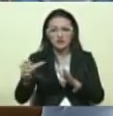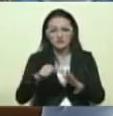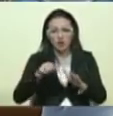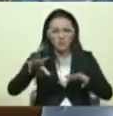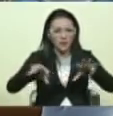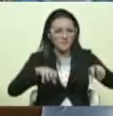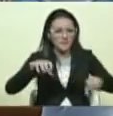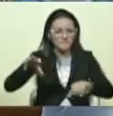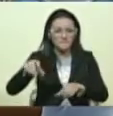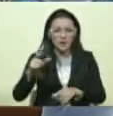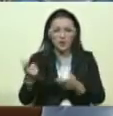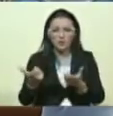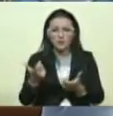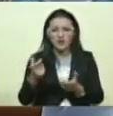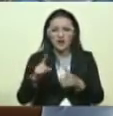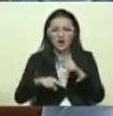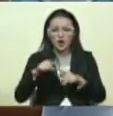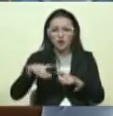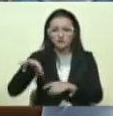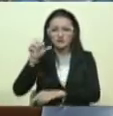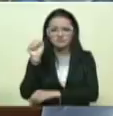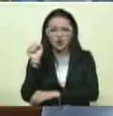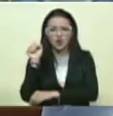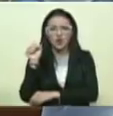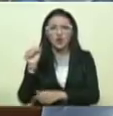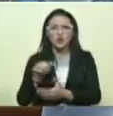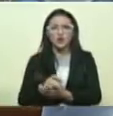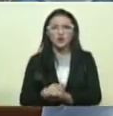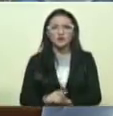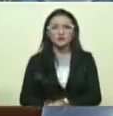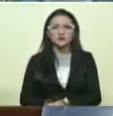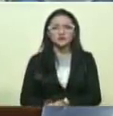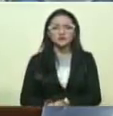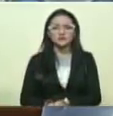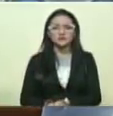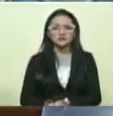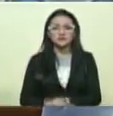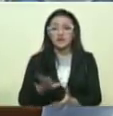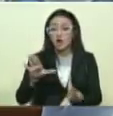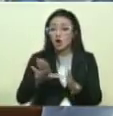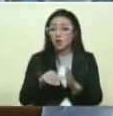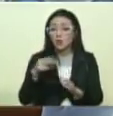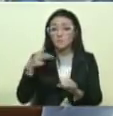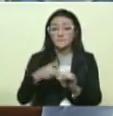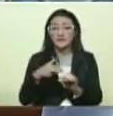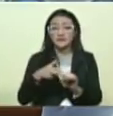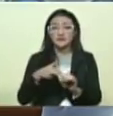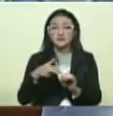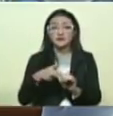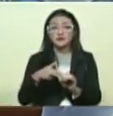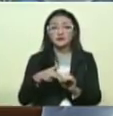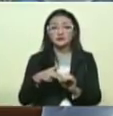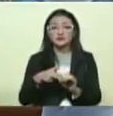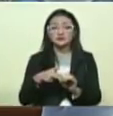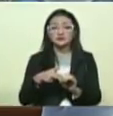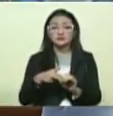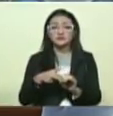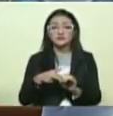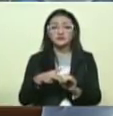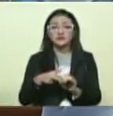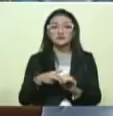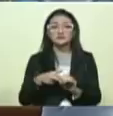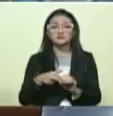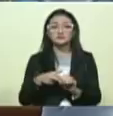empresa señalada de participar en desfalco a PDVSA, repito, a través de una